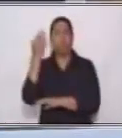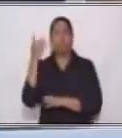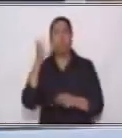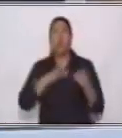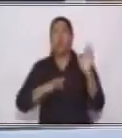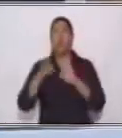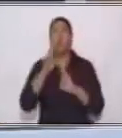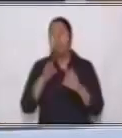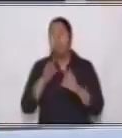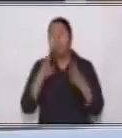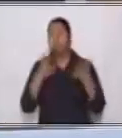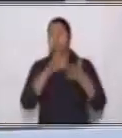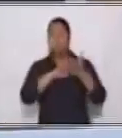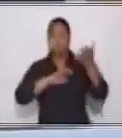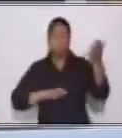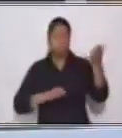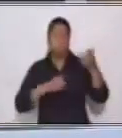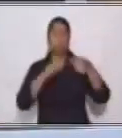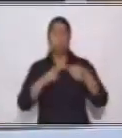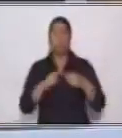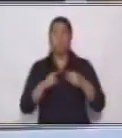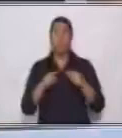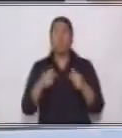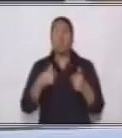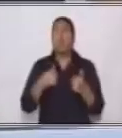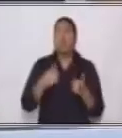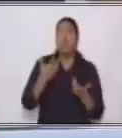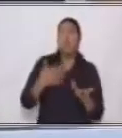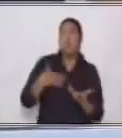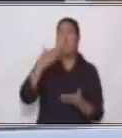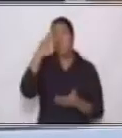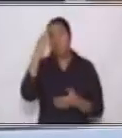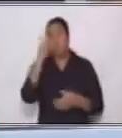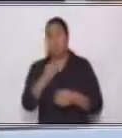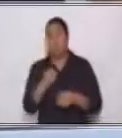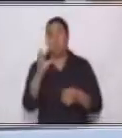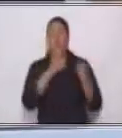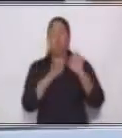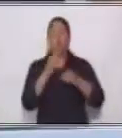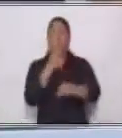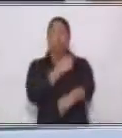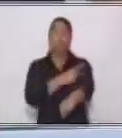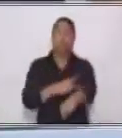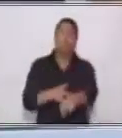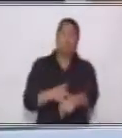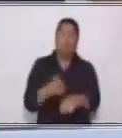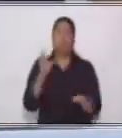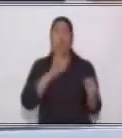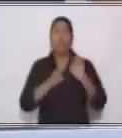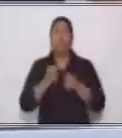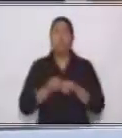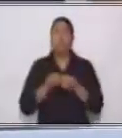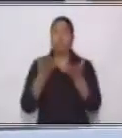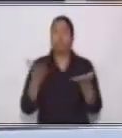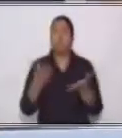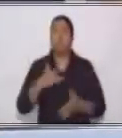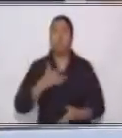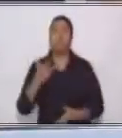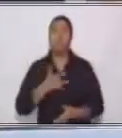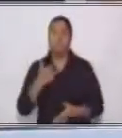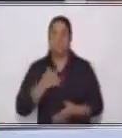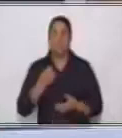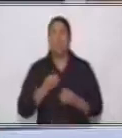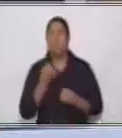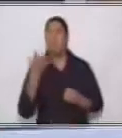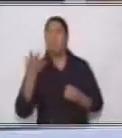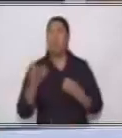para relatar, si es un texto narrativo, o exponer ideas o transmitir sentimientos, si es un texto poético. A